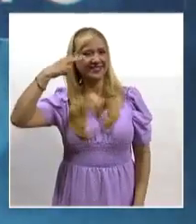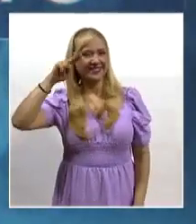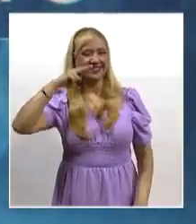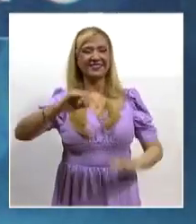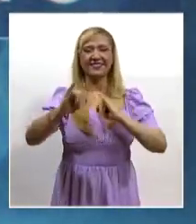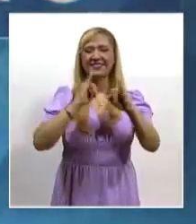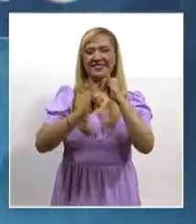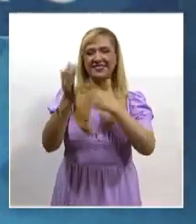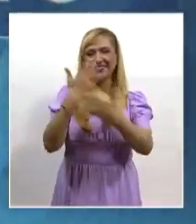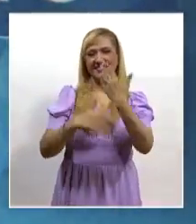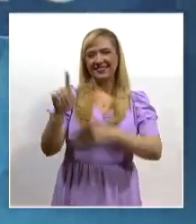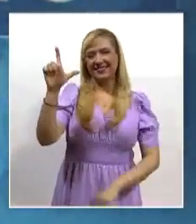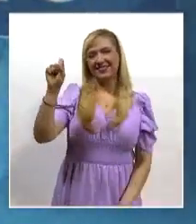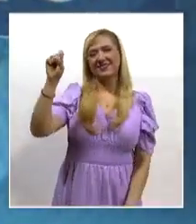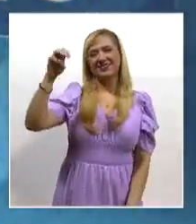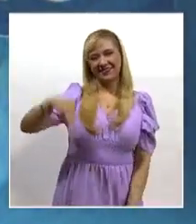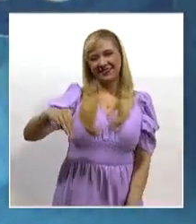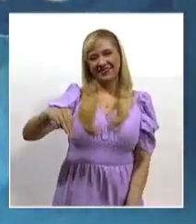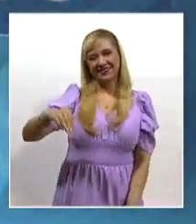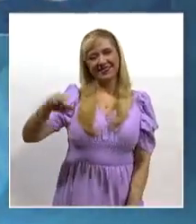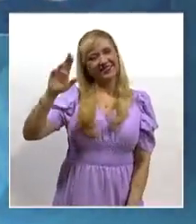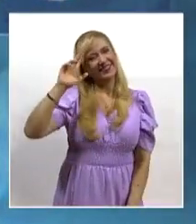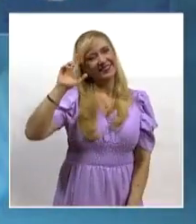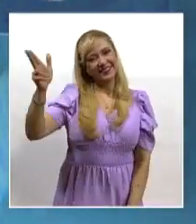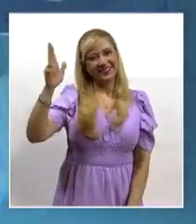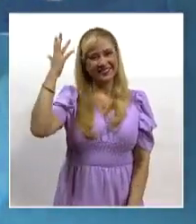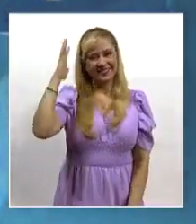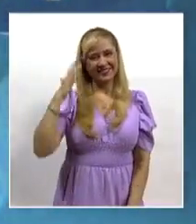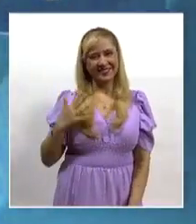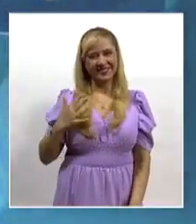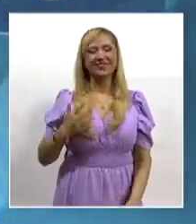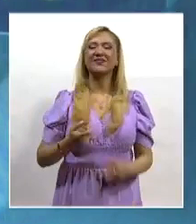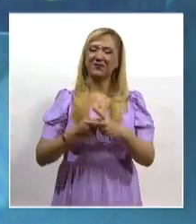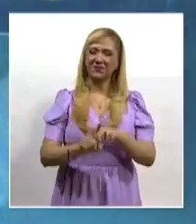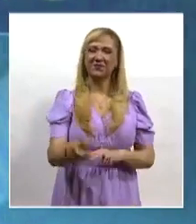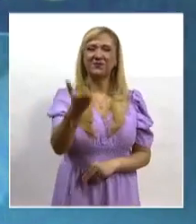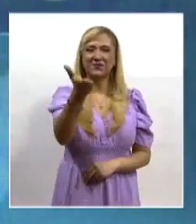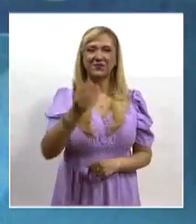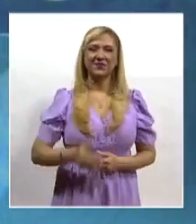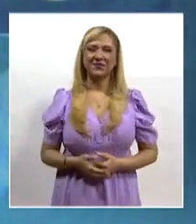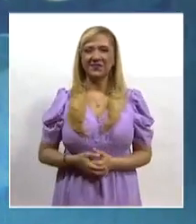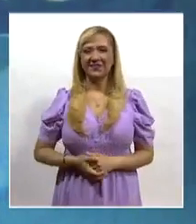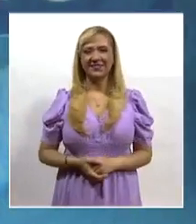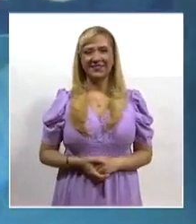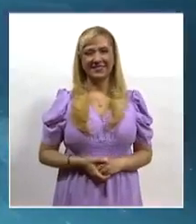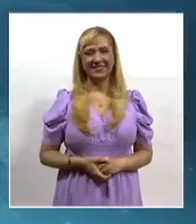Díaz en la interpretación en lengua de señas mexicana. Hola, Nidia. Y es así como iniciamos.